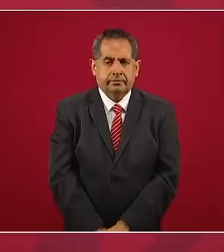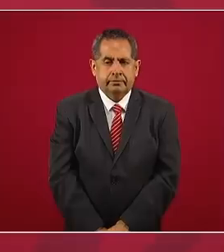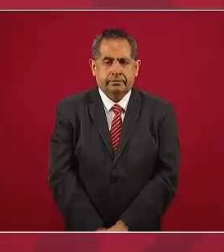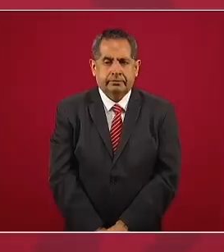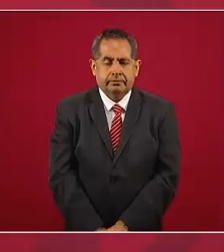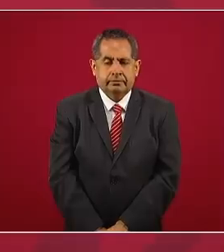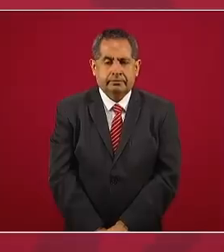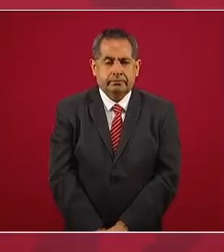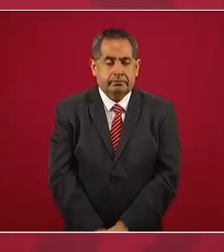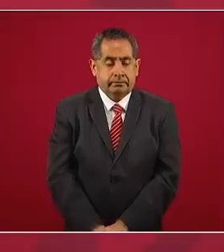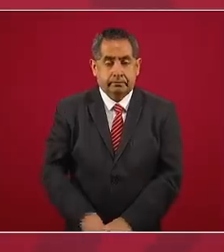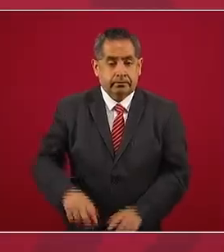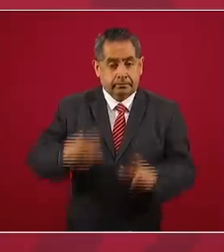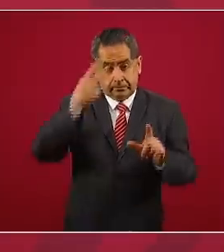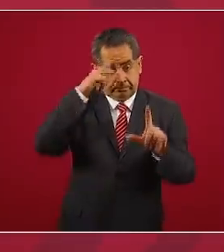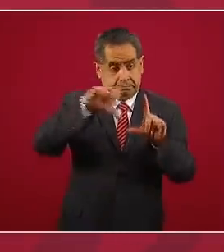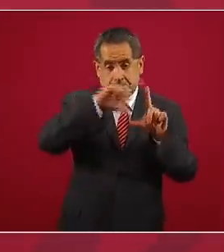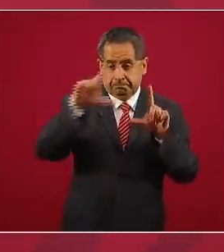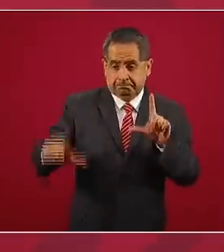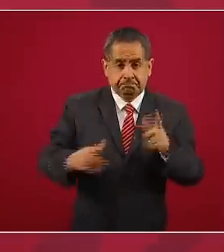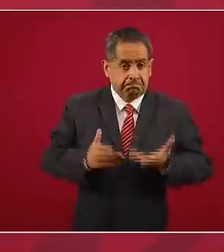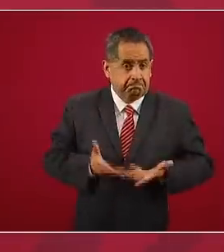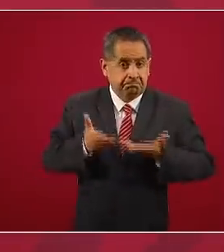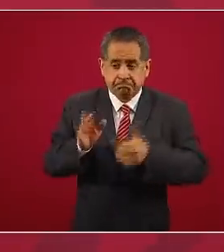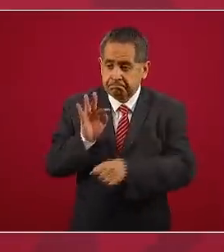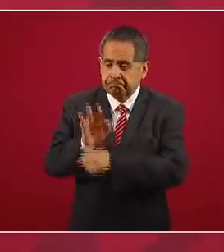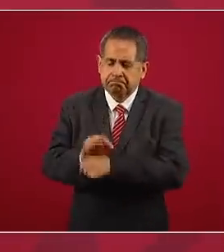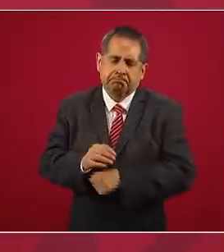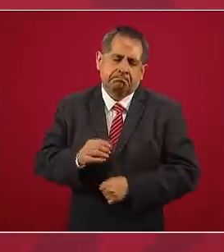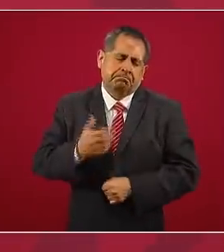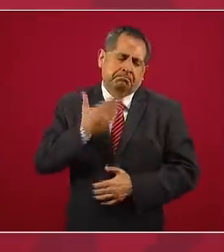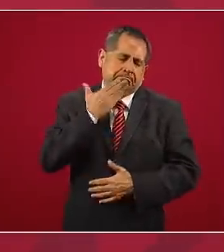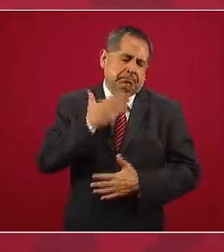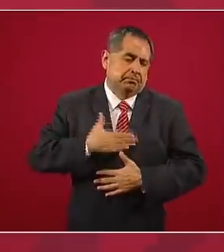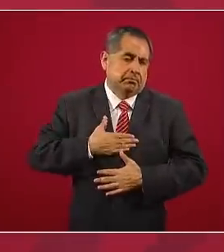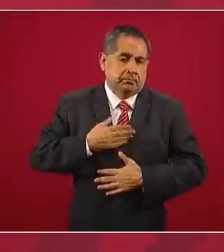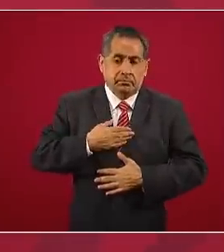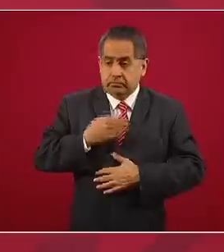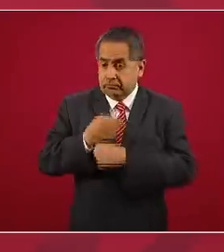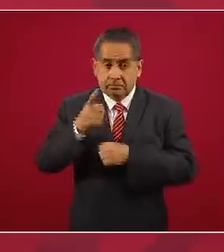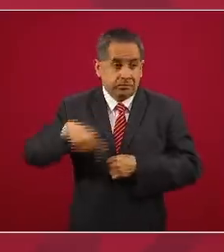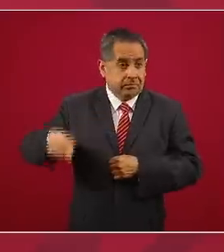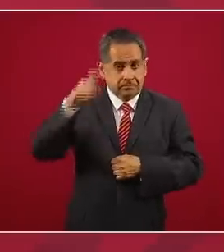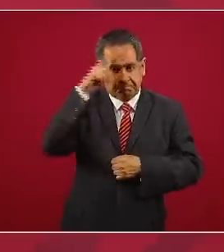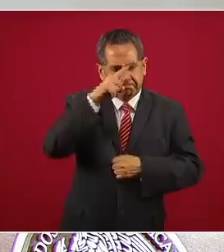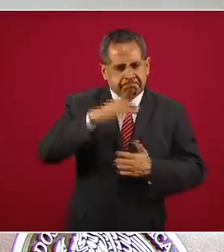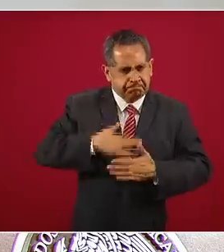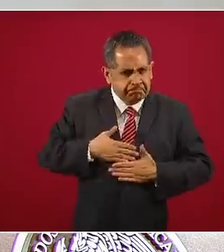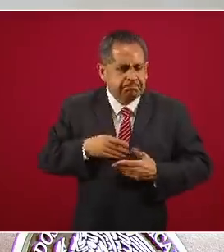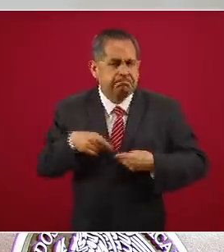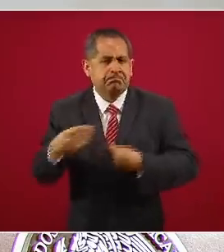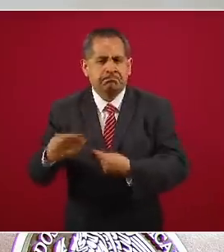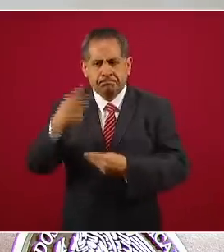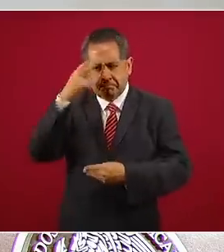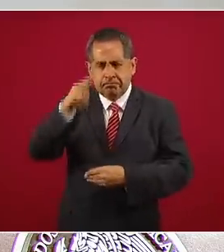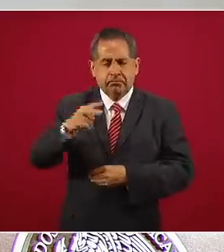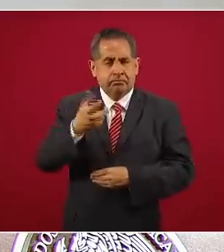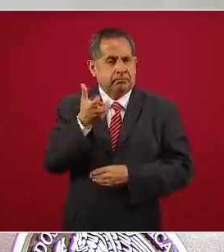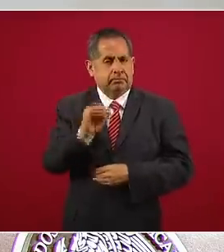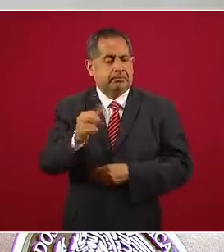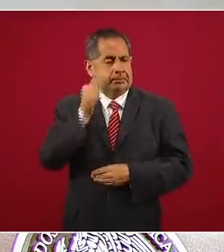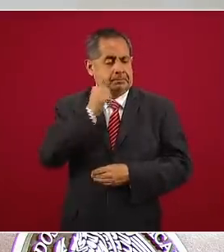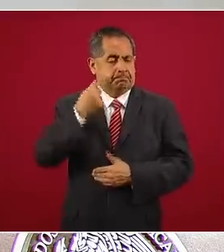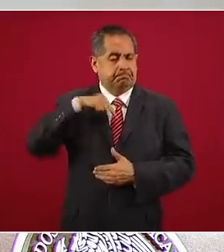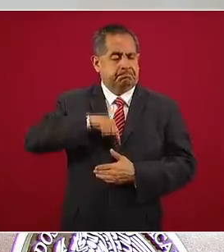servir a méxico siempre es un privilegio pero más aún en los momentos difíciles hay una virtud que se impone siempre